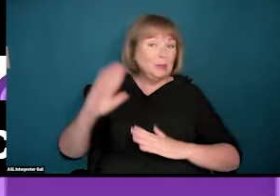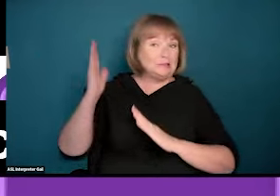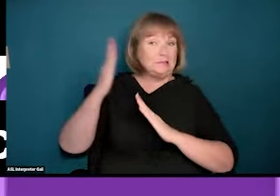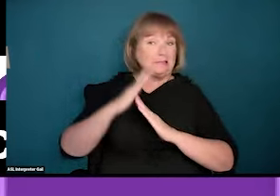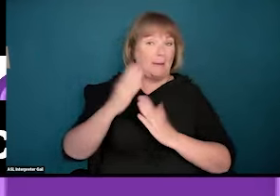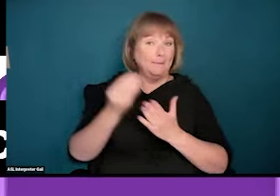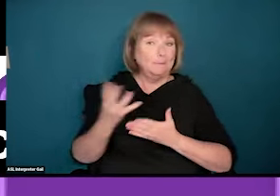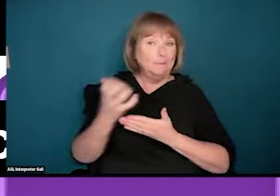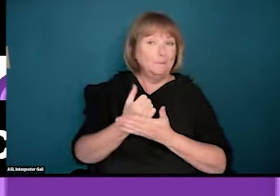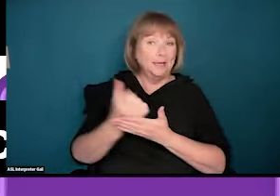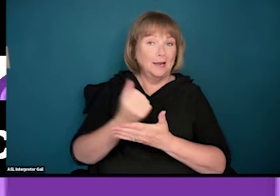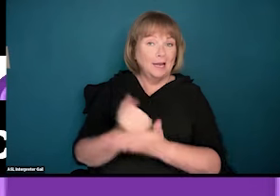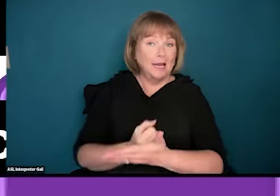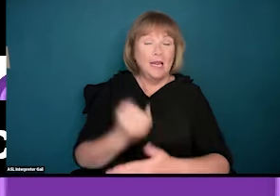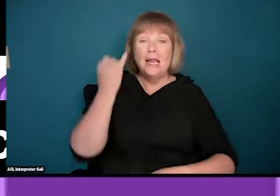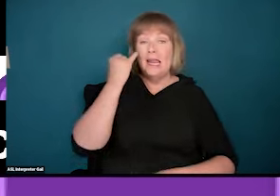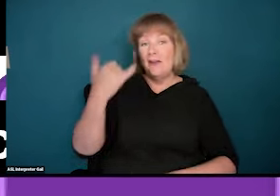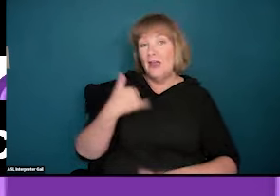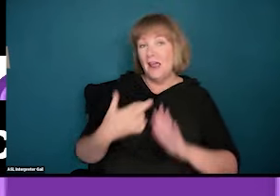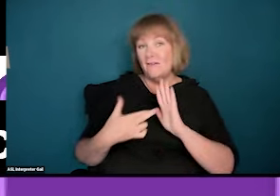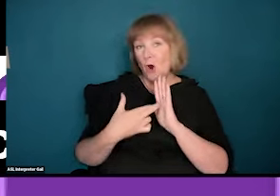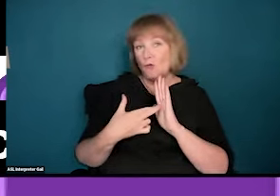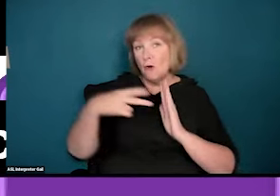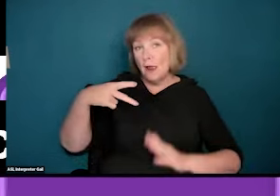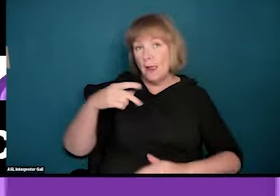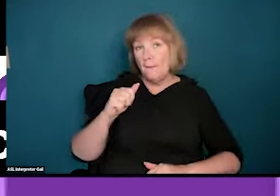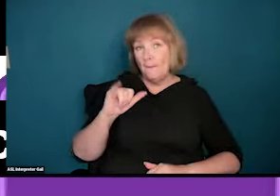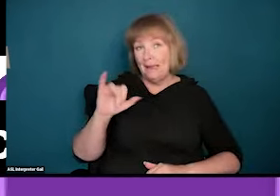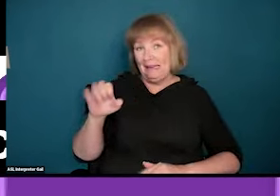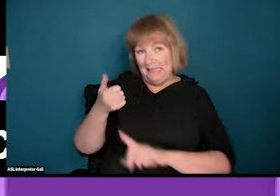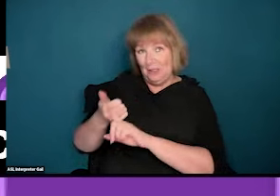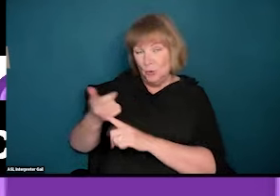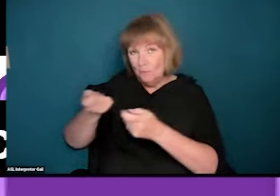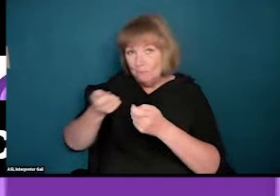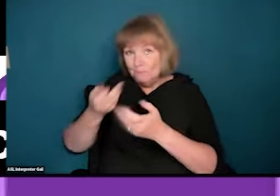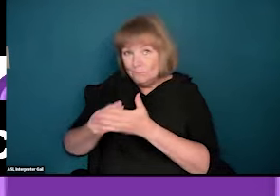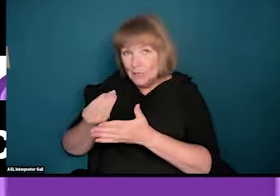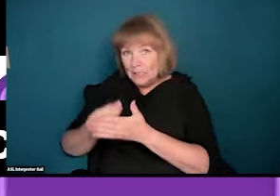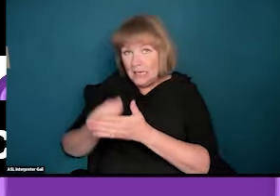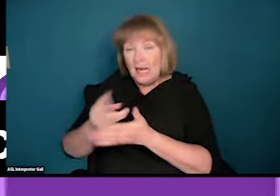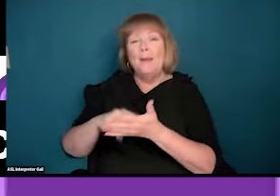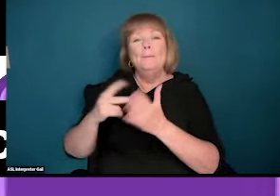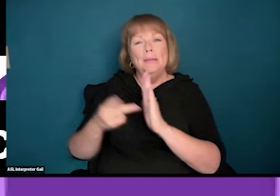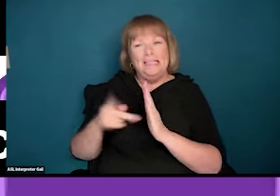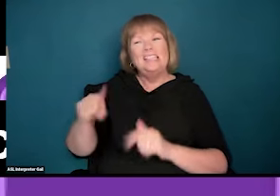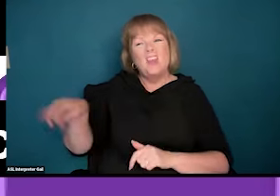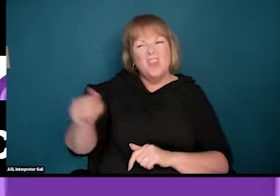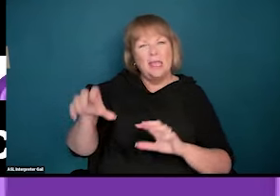es de pronto el único ingreso la fuente de ingreso más importante para cada uno de